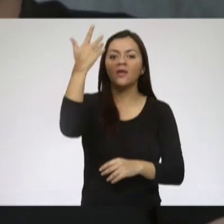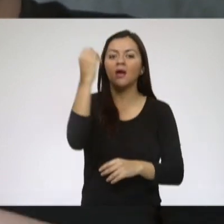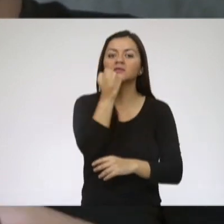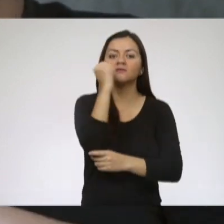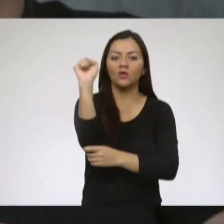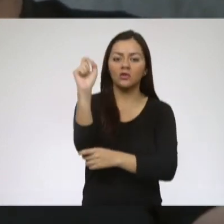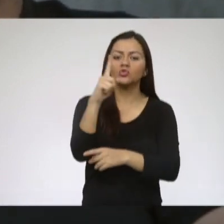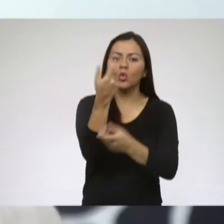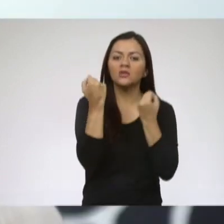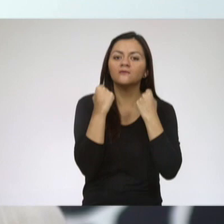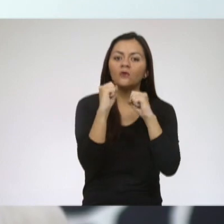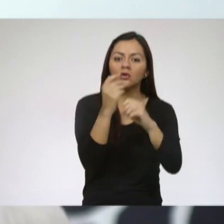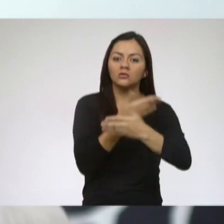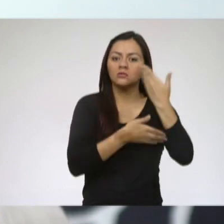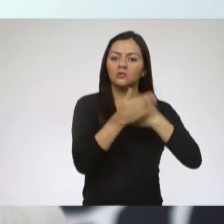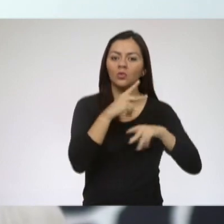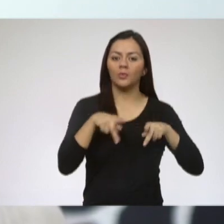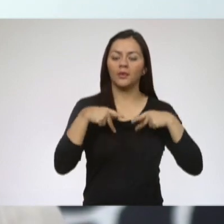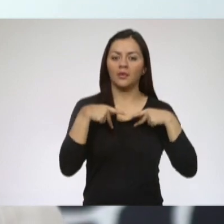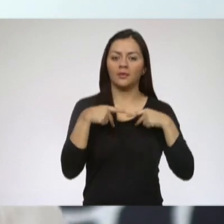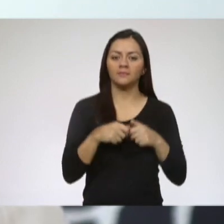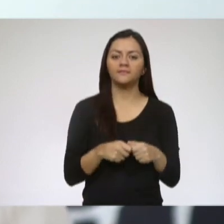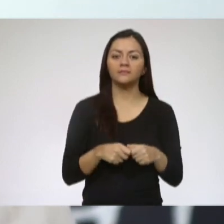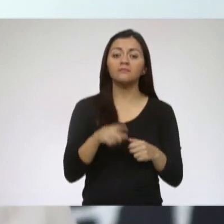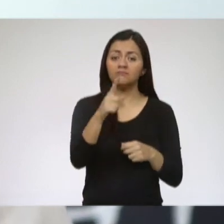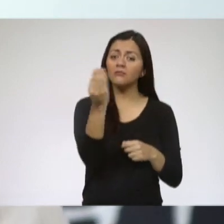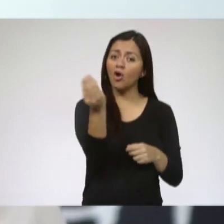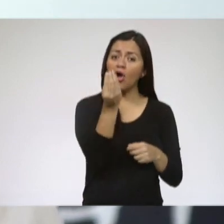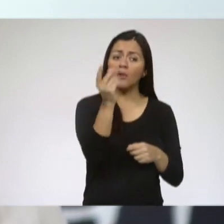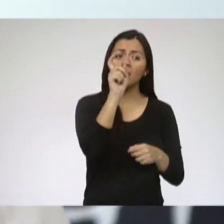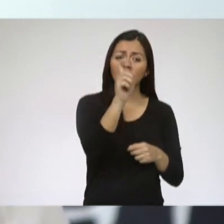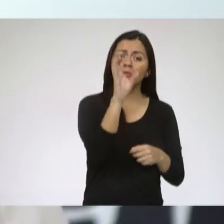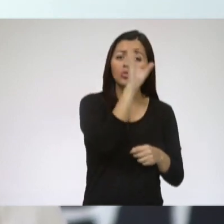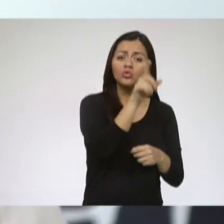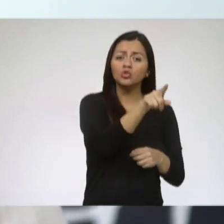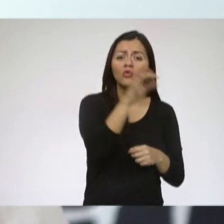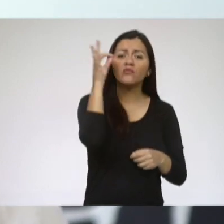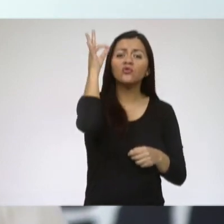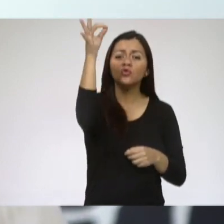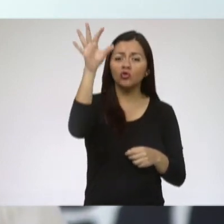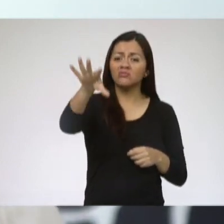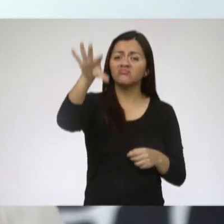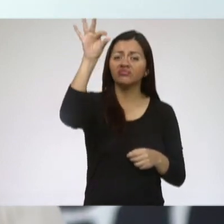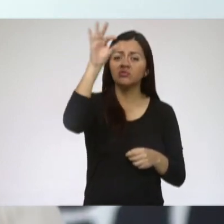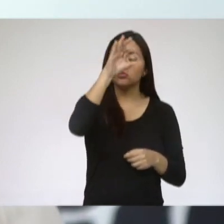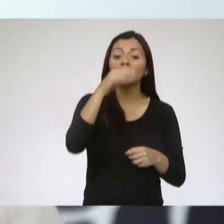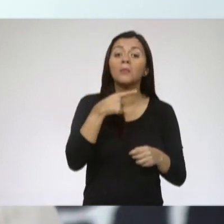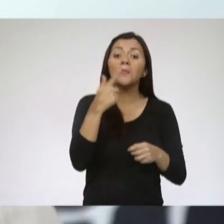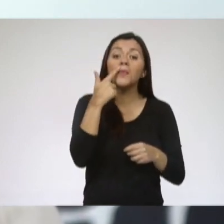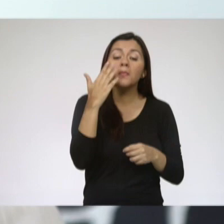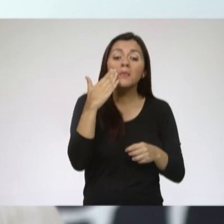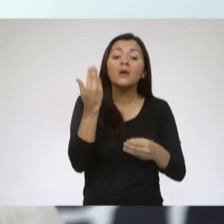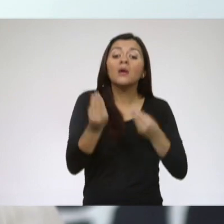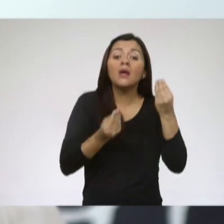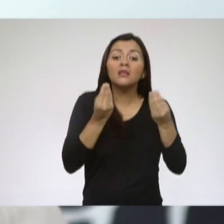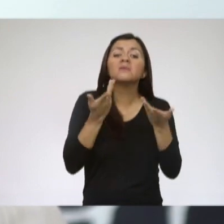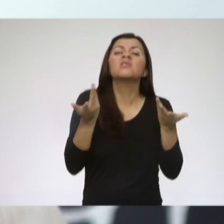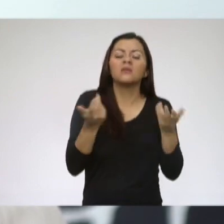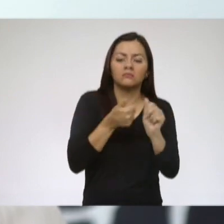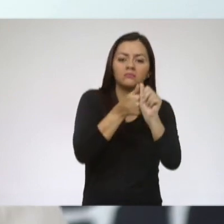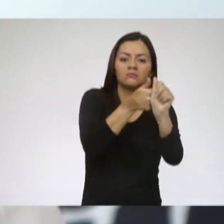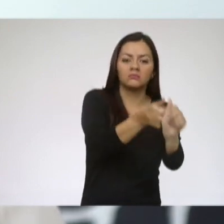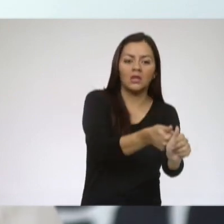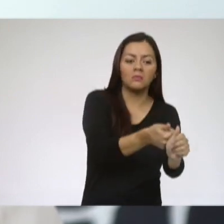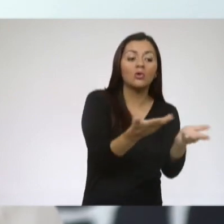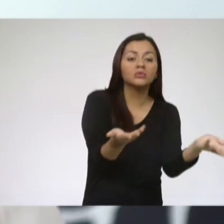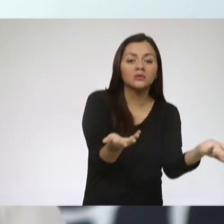esfuerzo. Yo creo que un joven tiene derecho a buscar su destino. Y uno, como padre, no puede imponer el destino